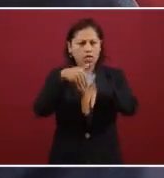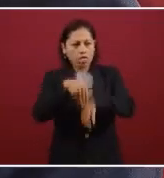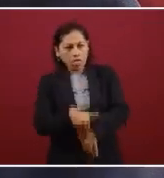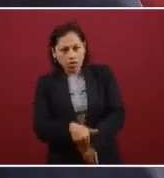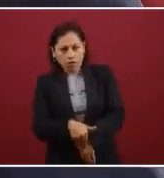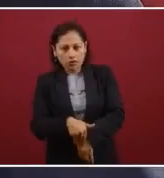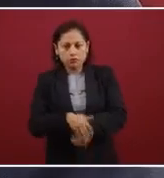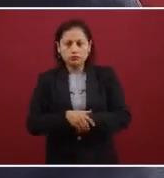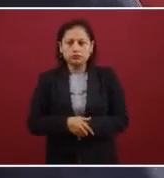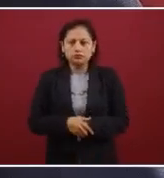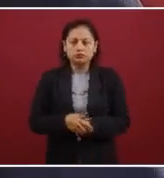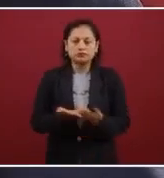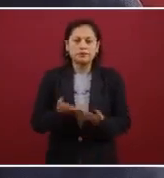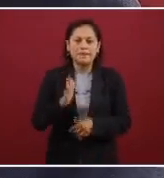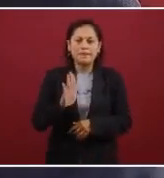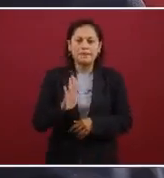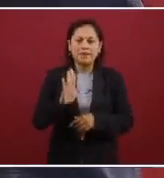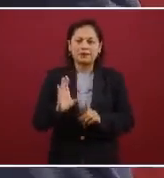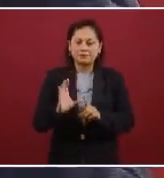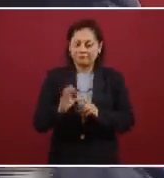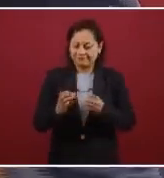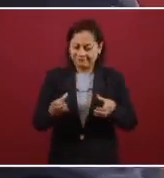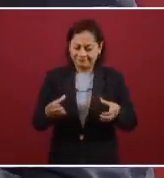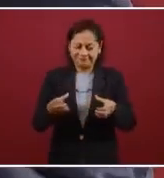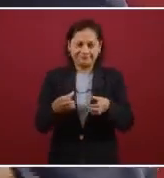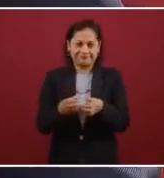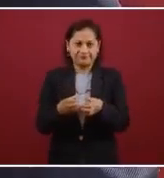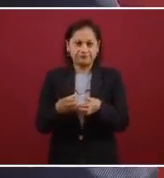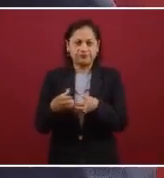era un comité al servicio